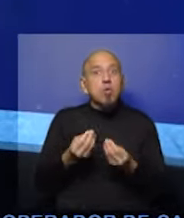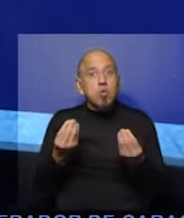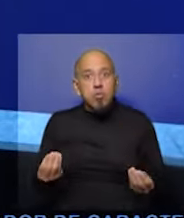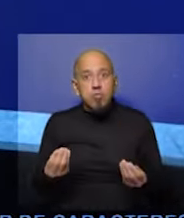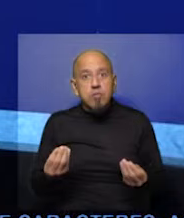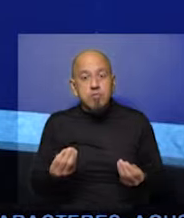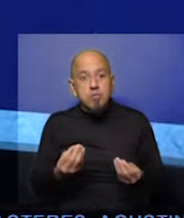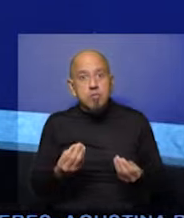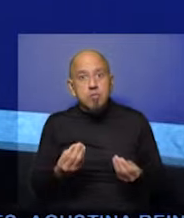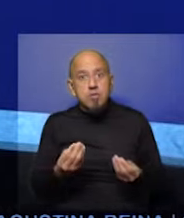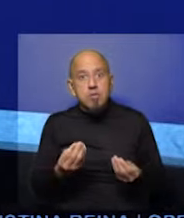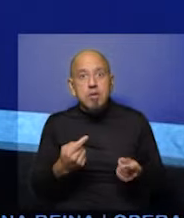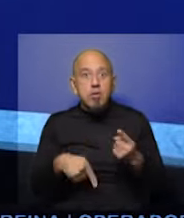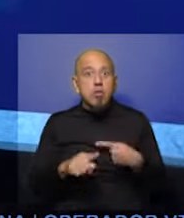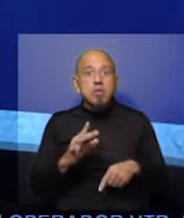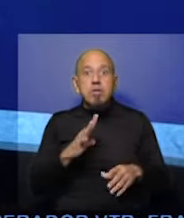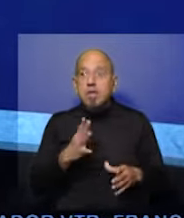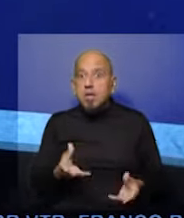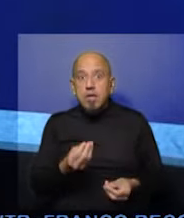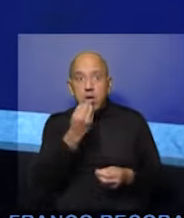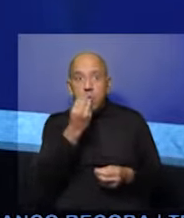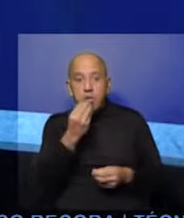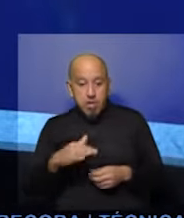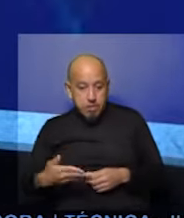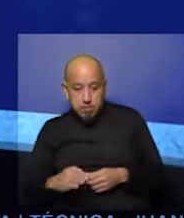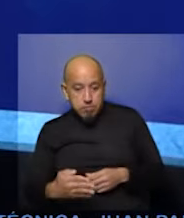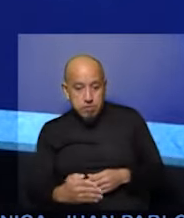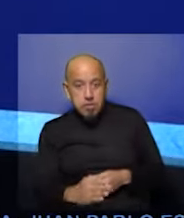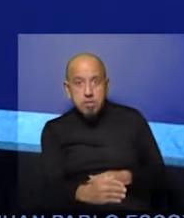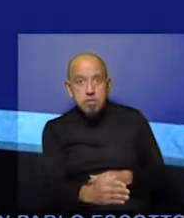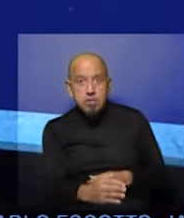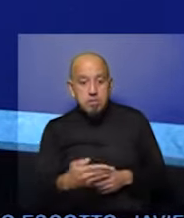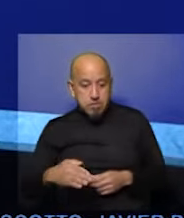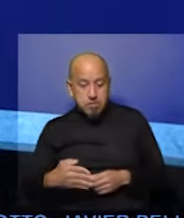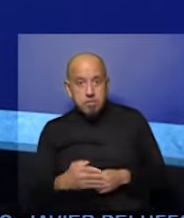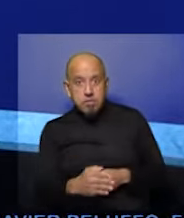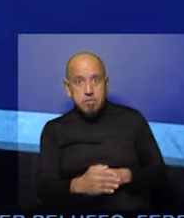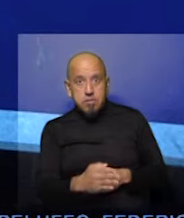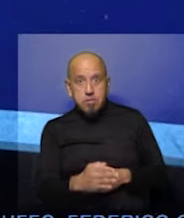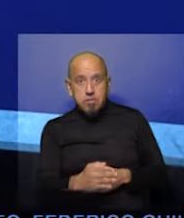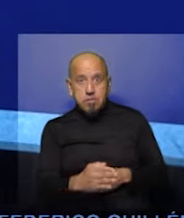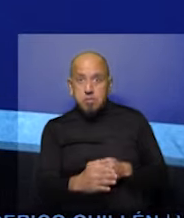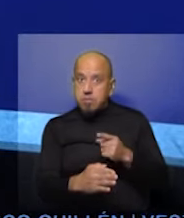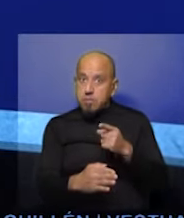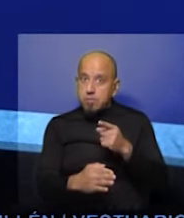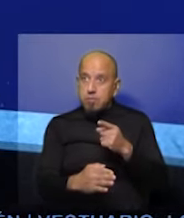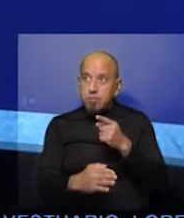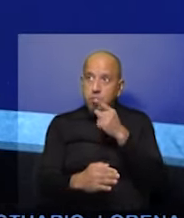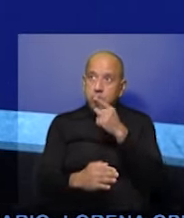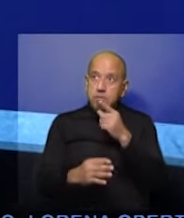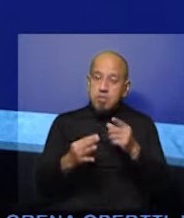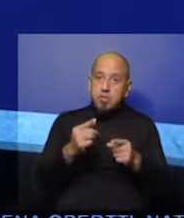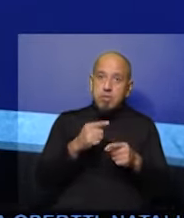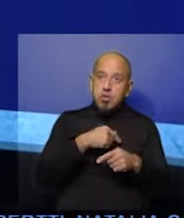pesque cuando lo que hay para comer son peces y Hay peces vos proverbio chino